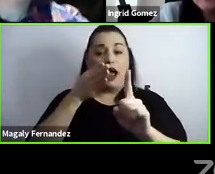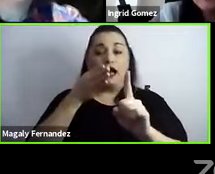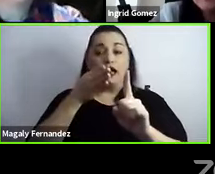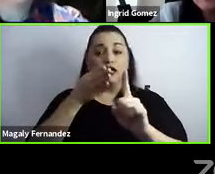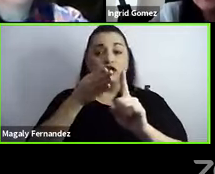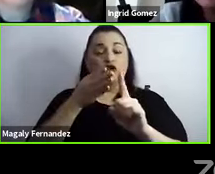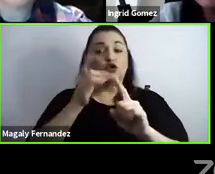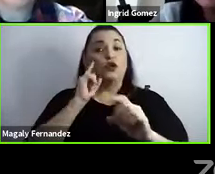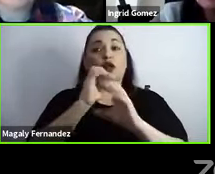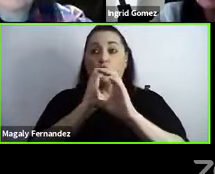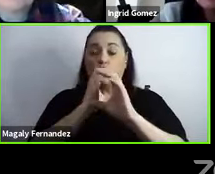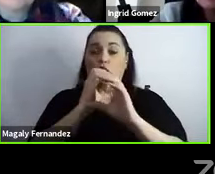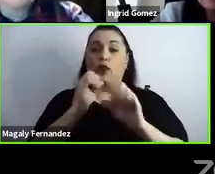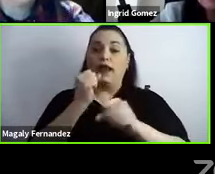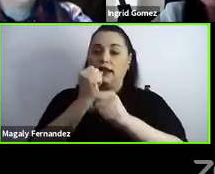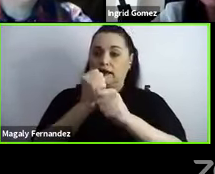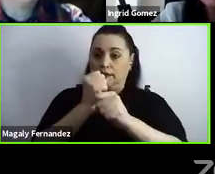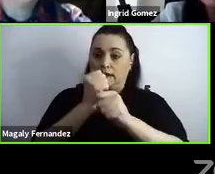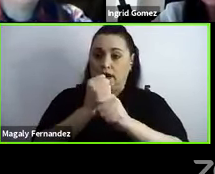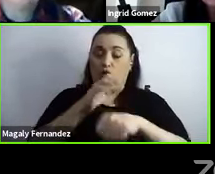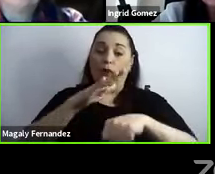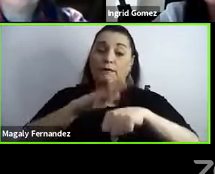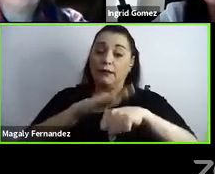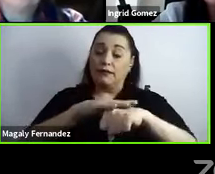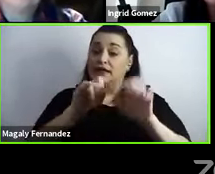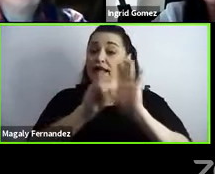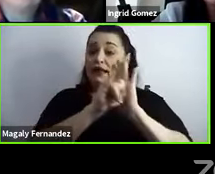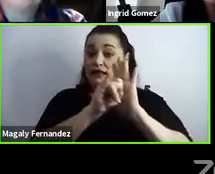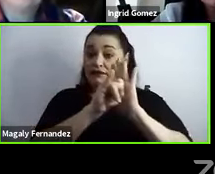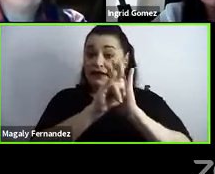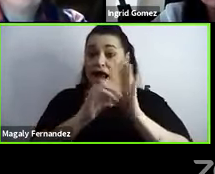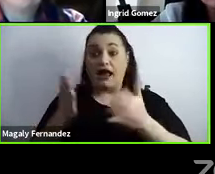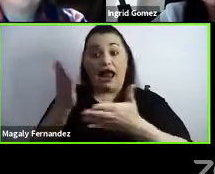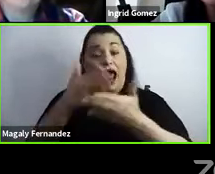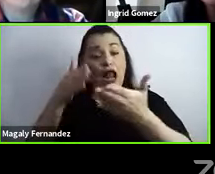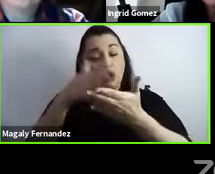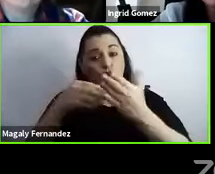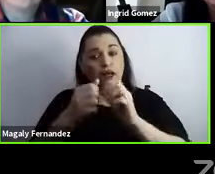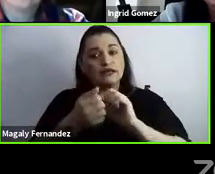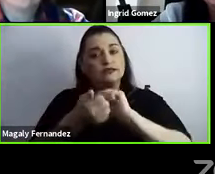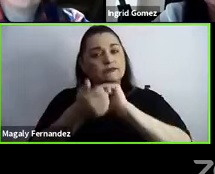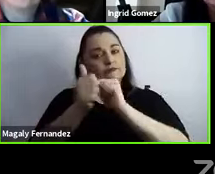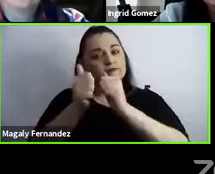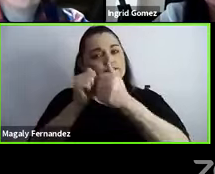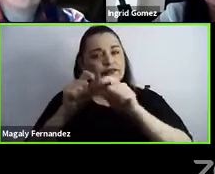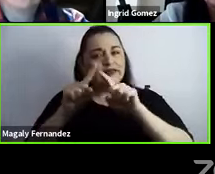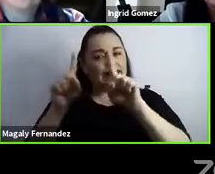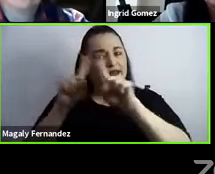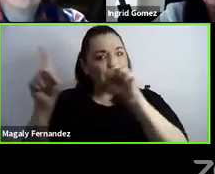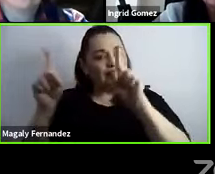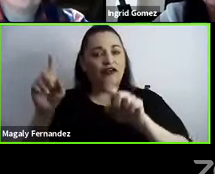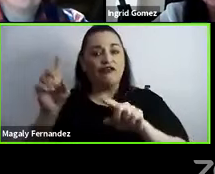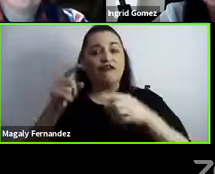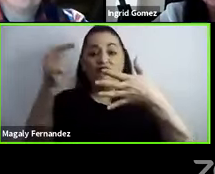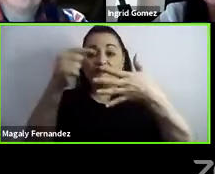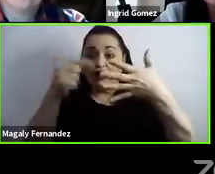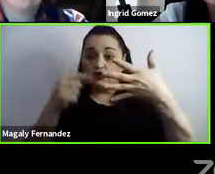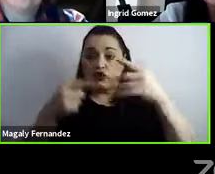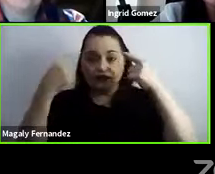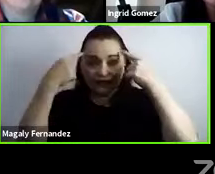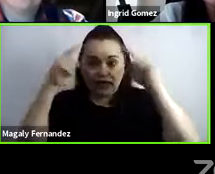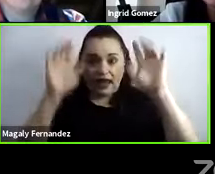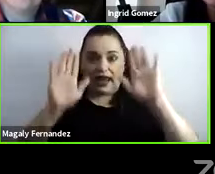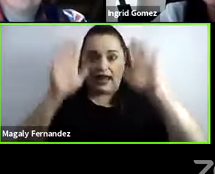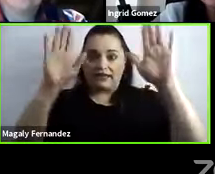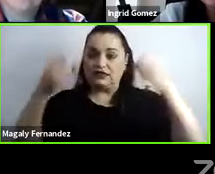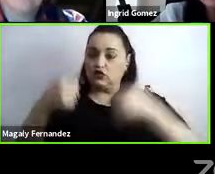el empleo, que nos permite identificar algunas convergencias, divergencias, factores de éxito, retos